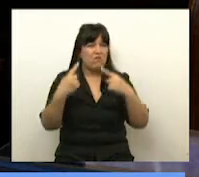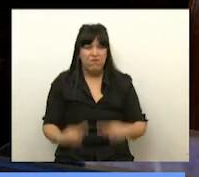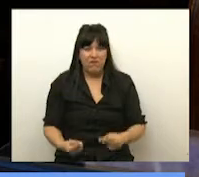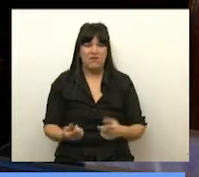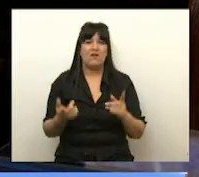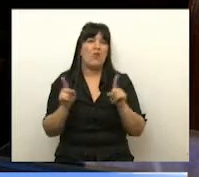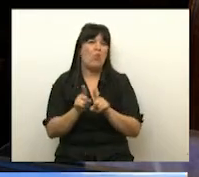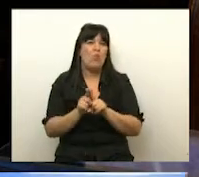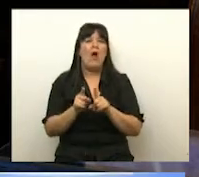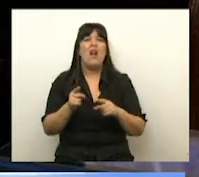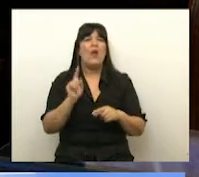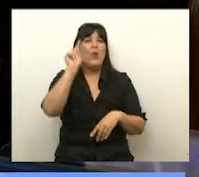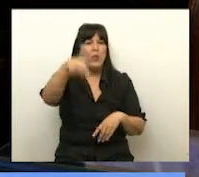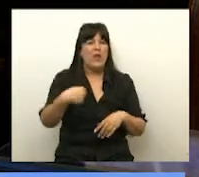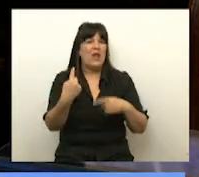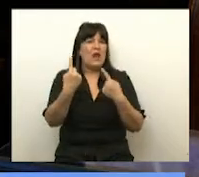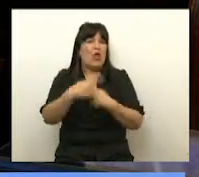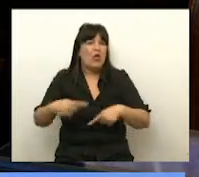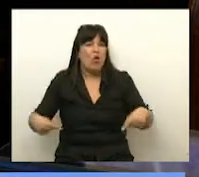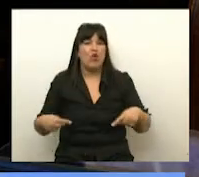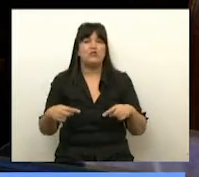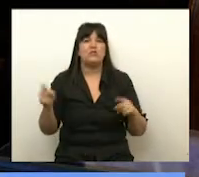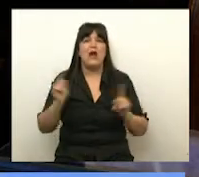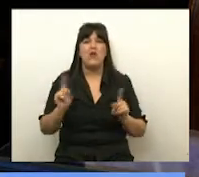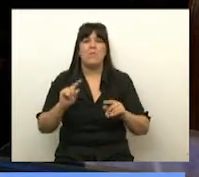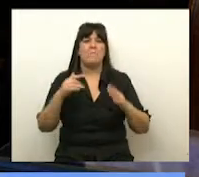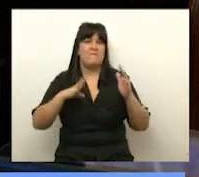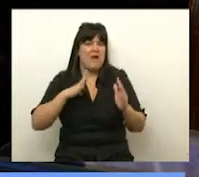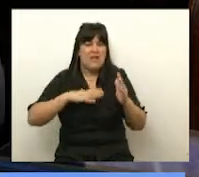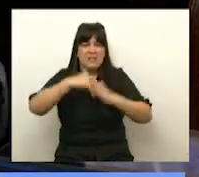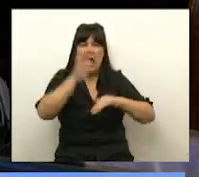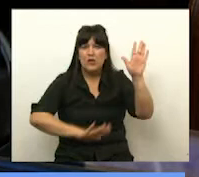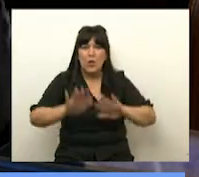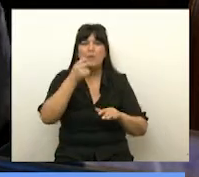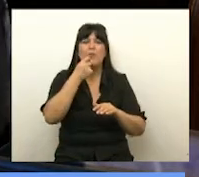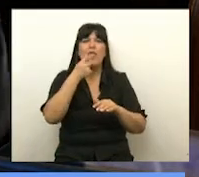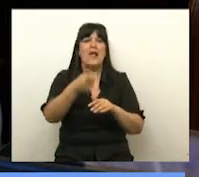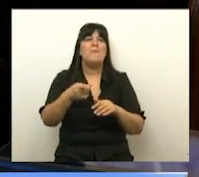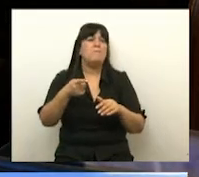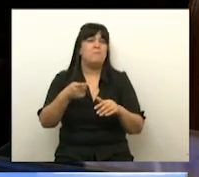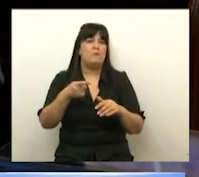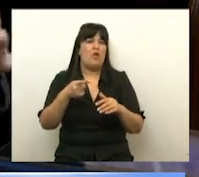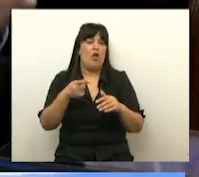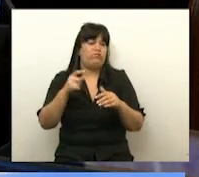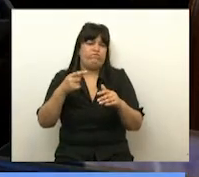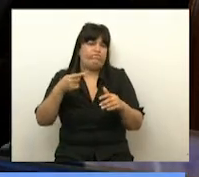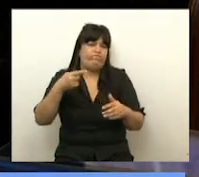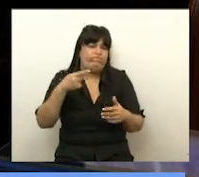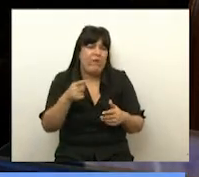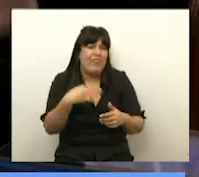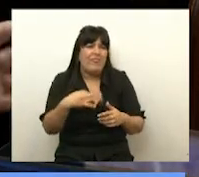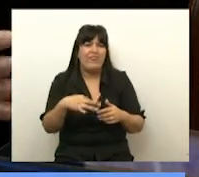que no solamente son de carácter de obra de infraestructura, sino tienen una profundidad que va mucho más allá, y hay que verlas con un